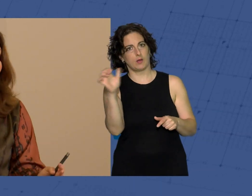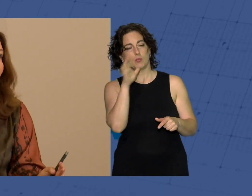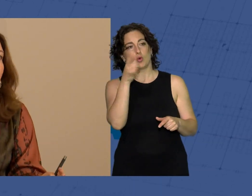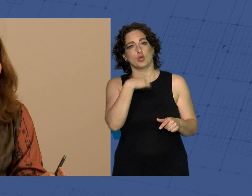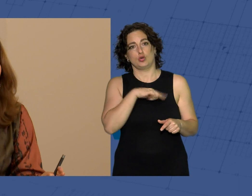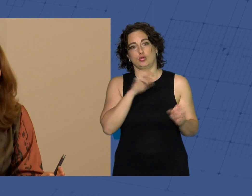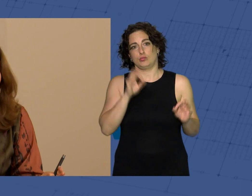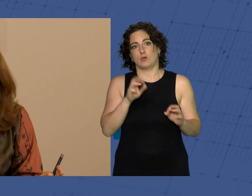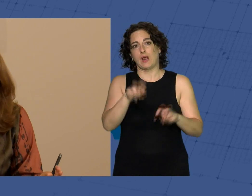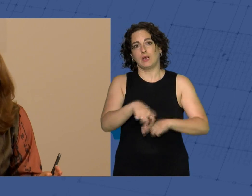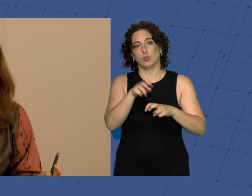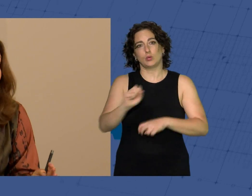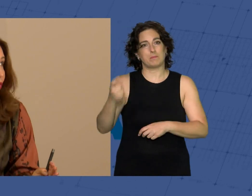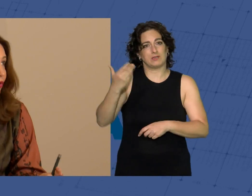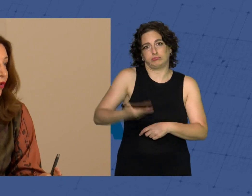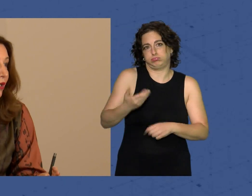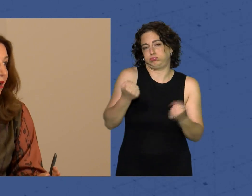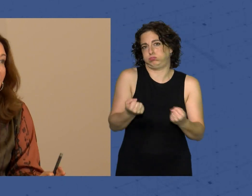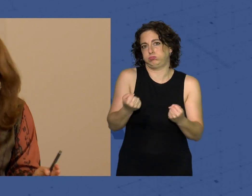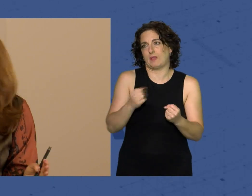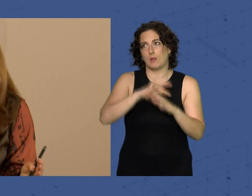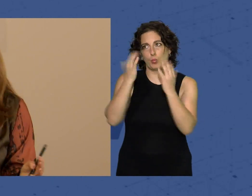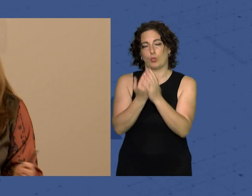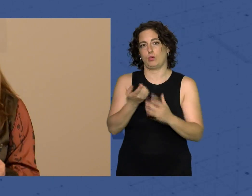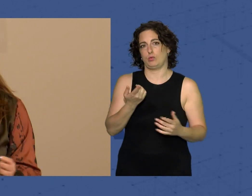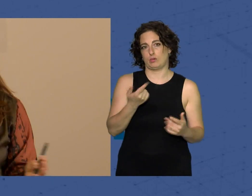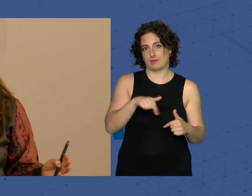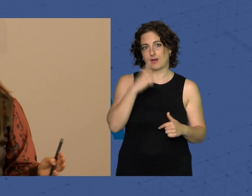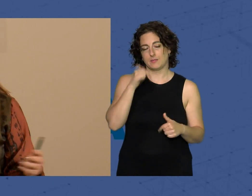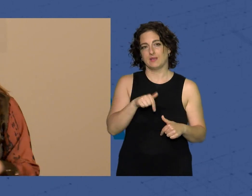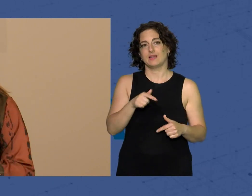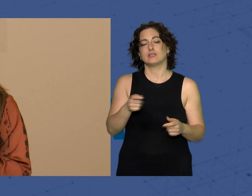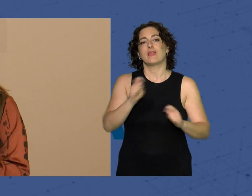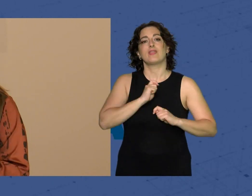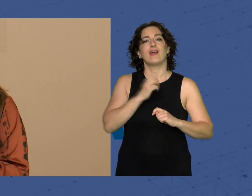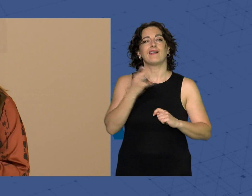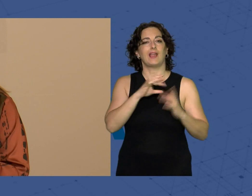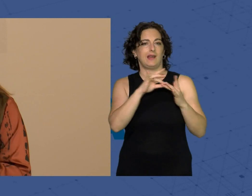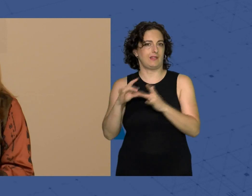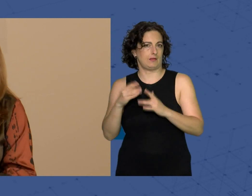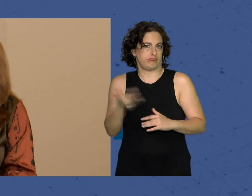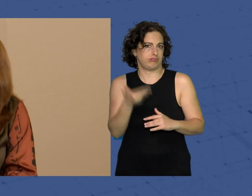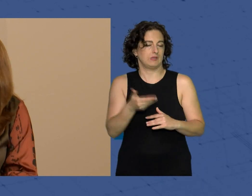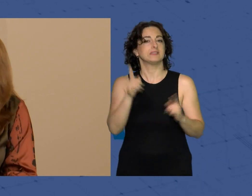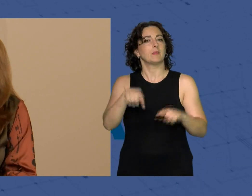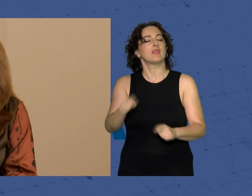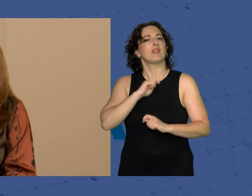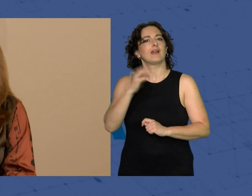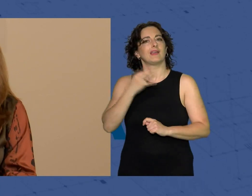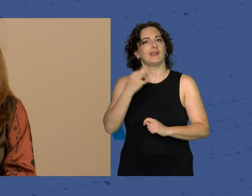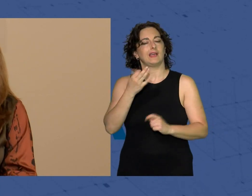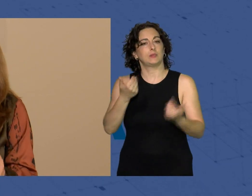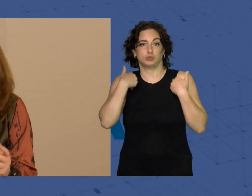una de las agriculturas más potentes del mundo y eso nos da un liderazgo importante pero nos da también una